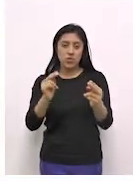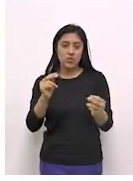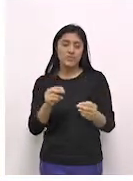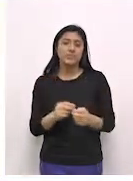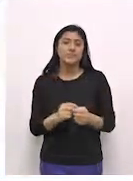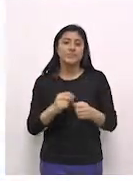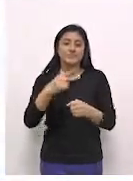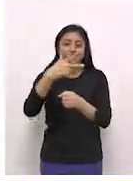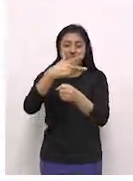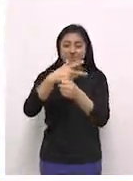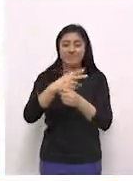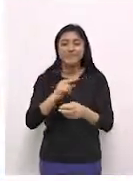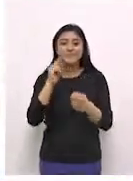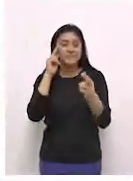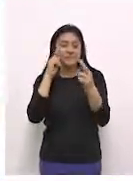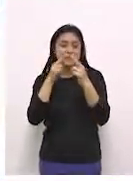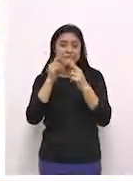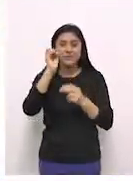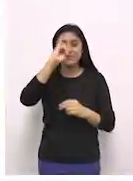Quiñones.